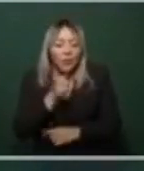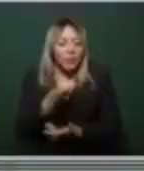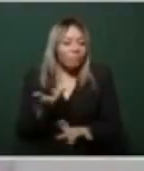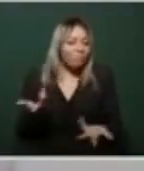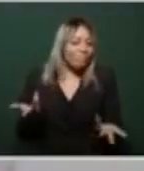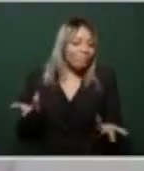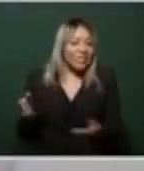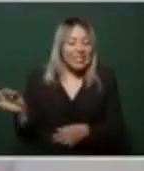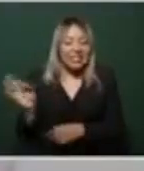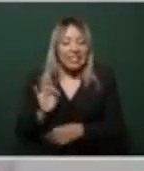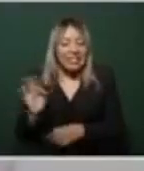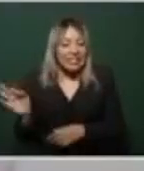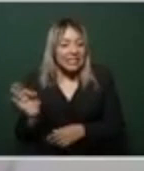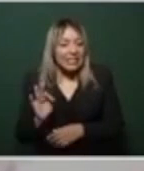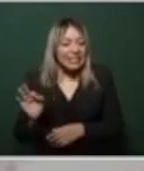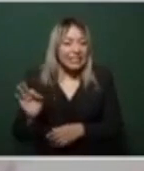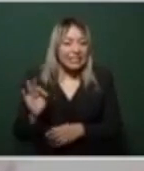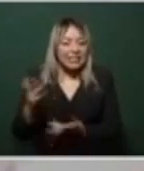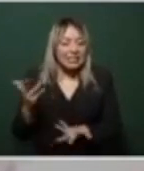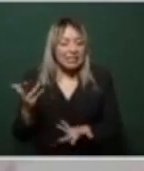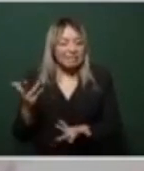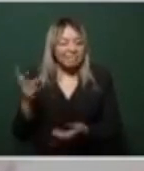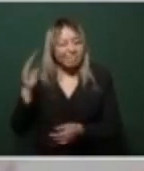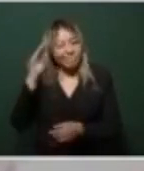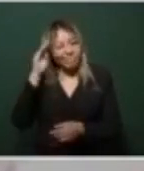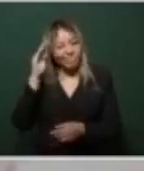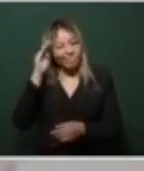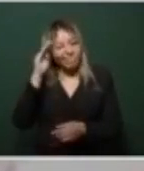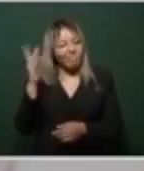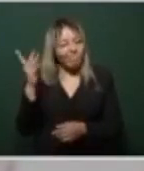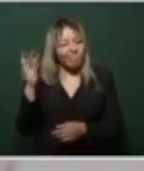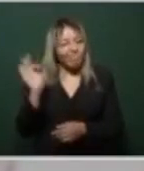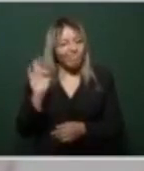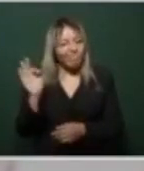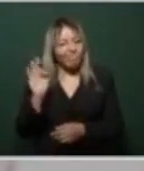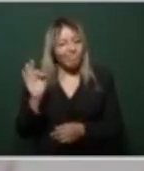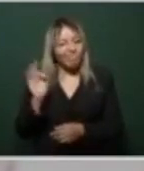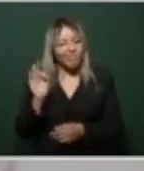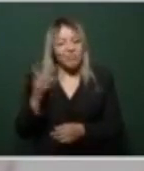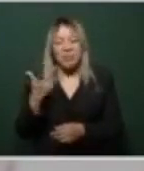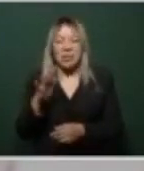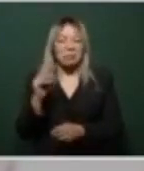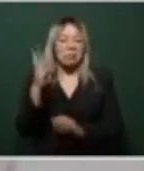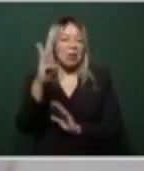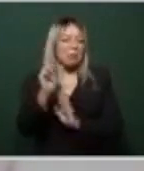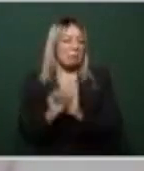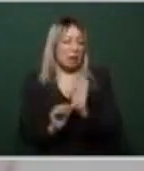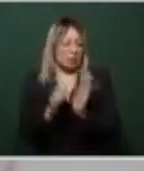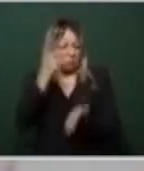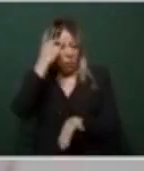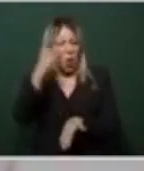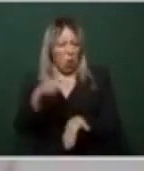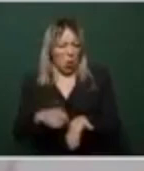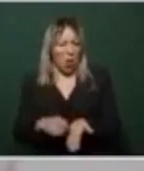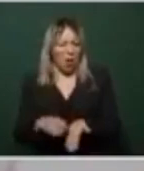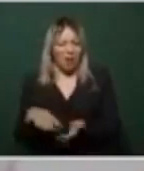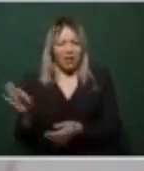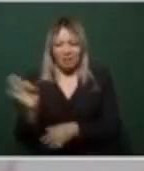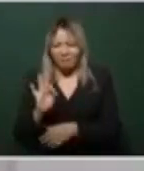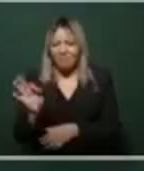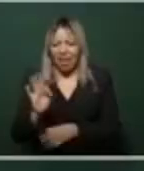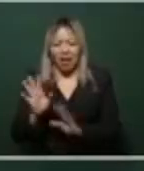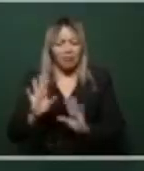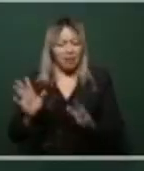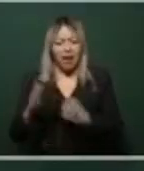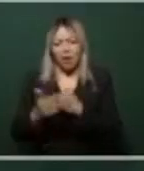a tener ya prácticamente resuelto, en unos 3 meses ya vamos a estar